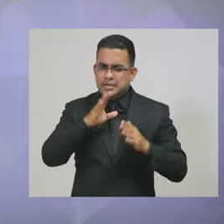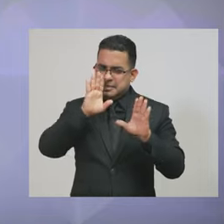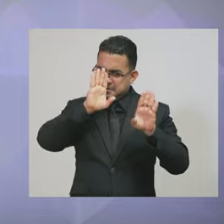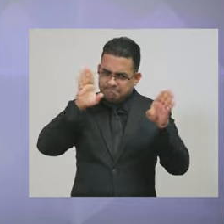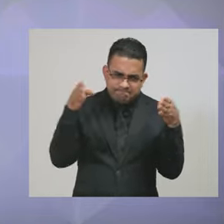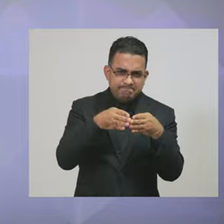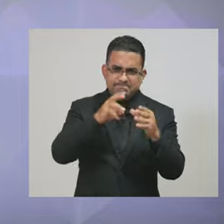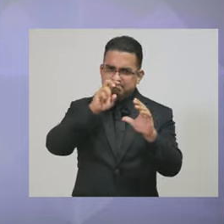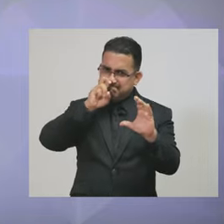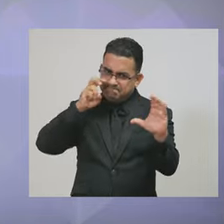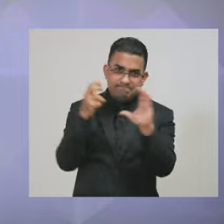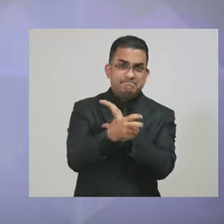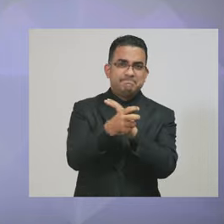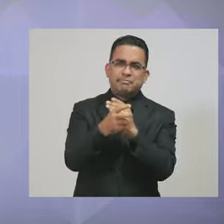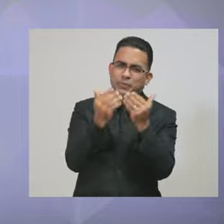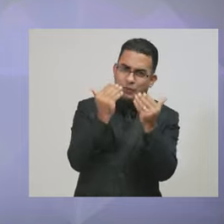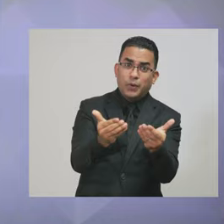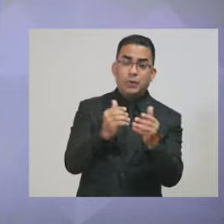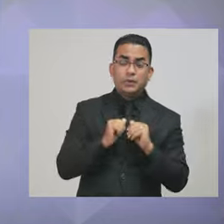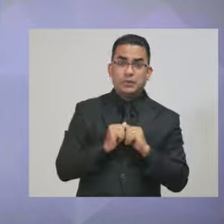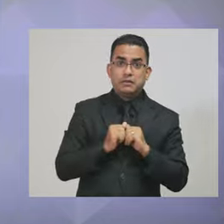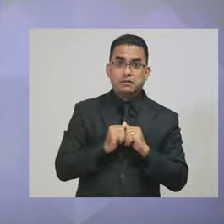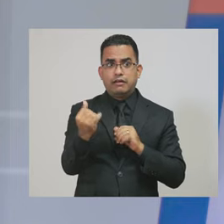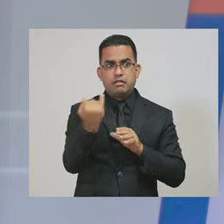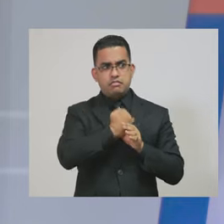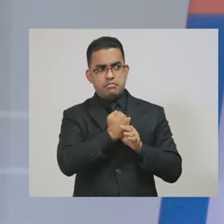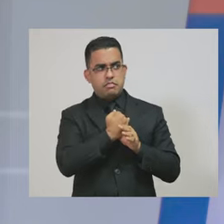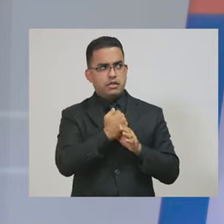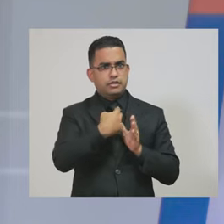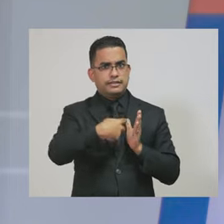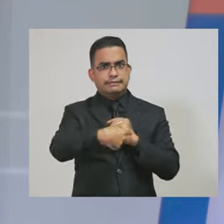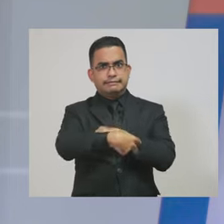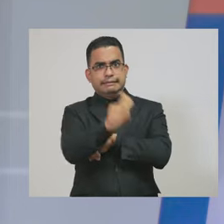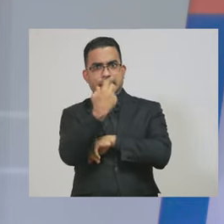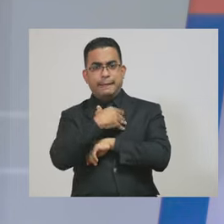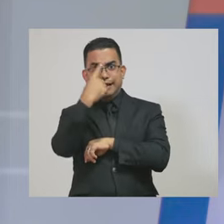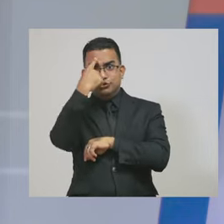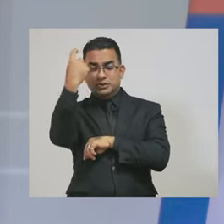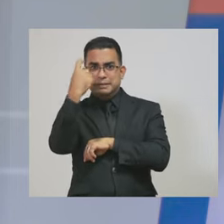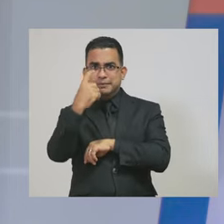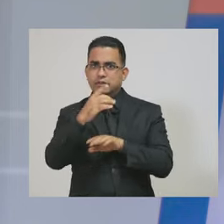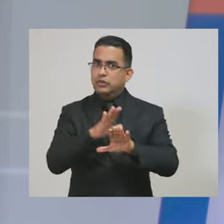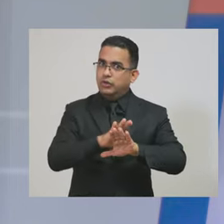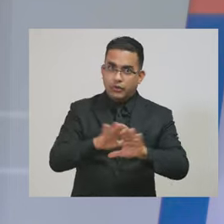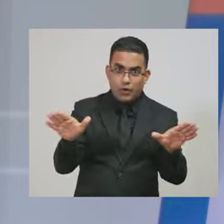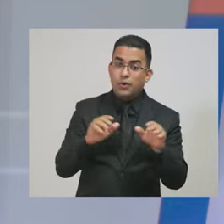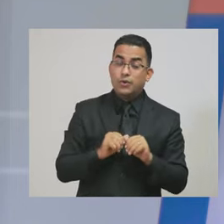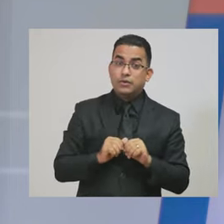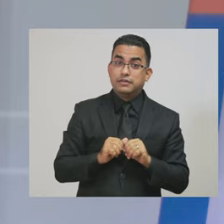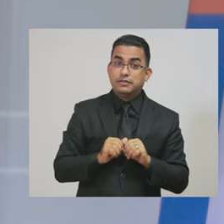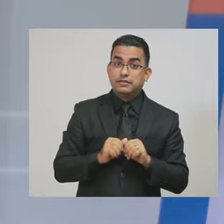compasión a eso que quieres y en eso que crees y no dejes que nada ni nadie robe tus sueños e